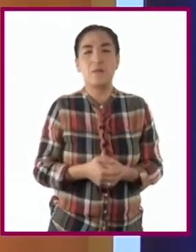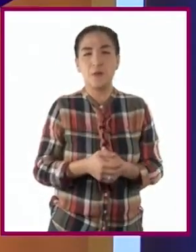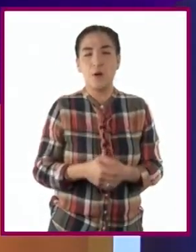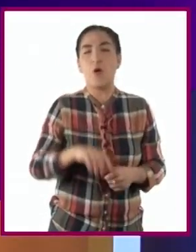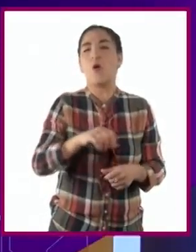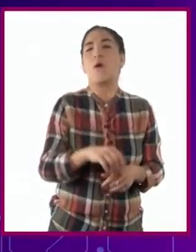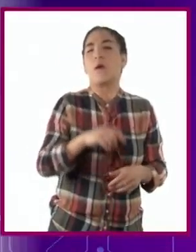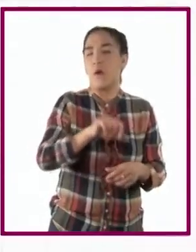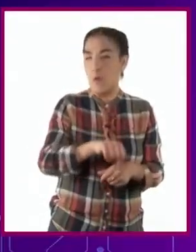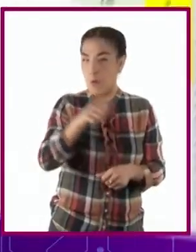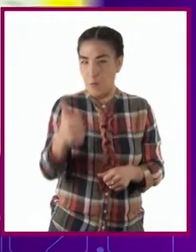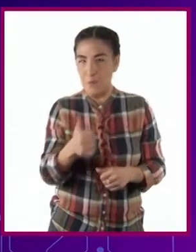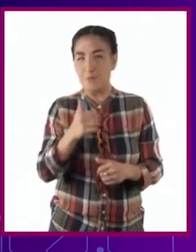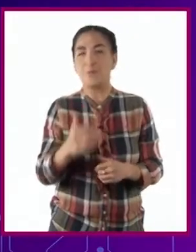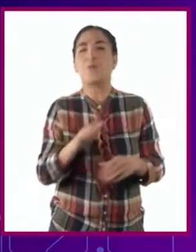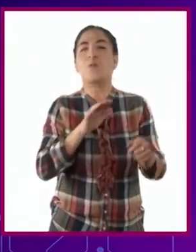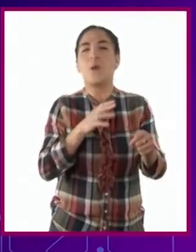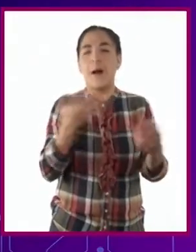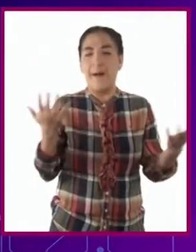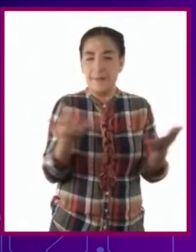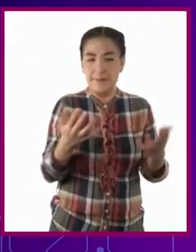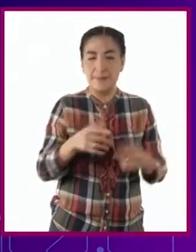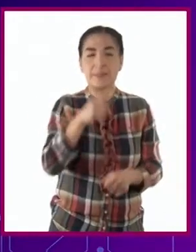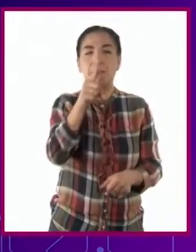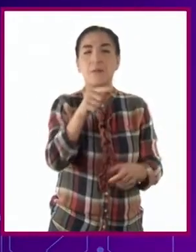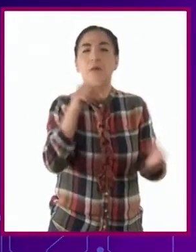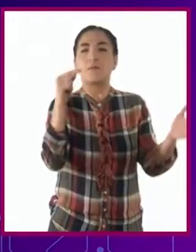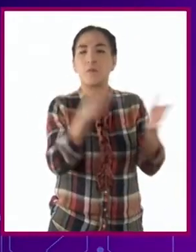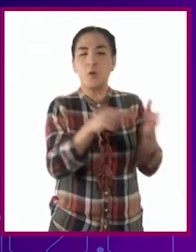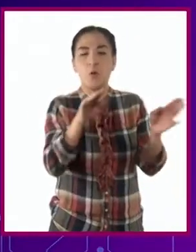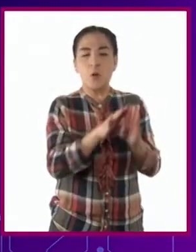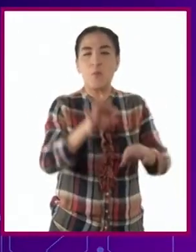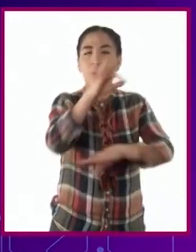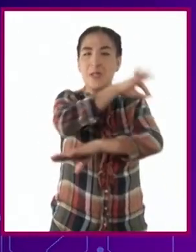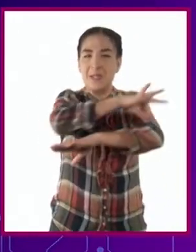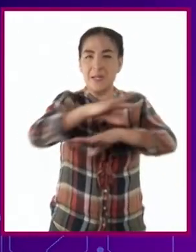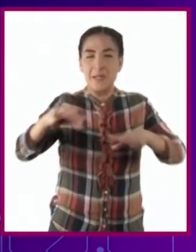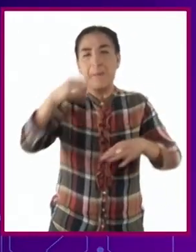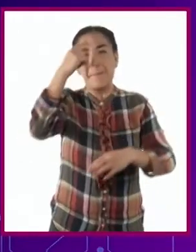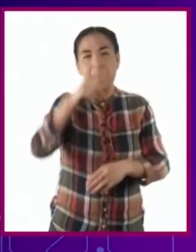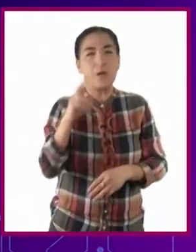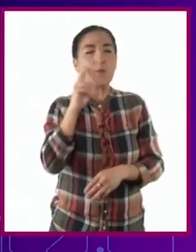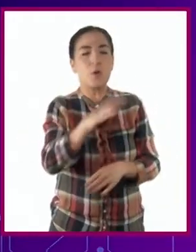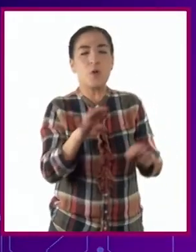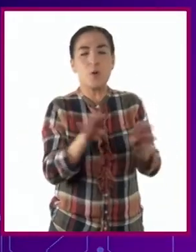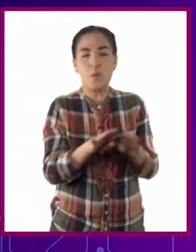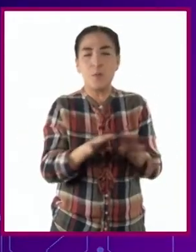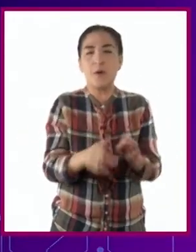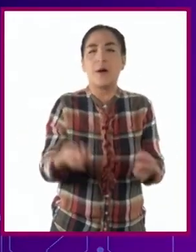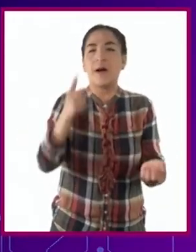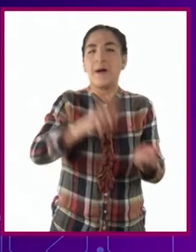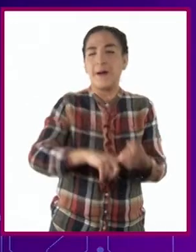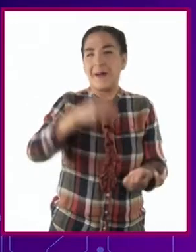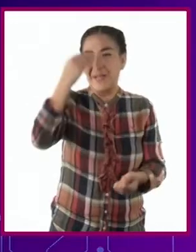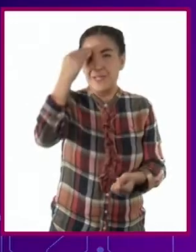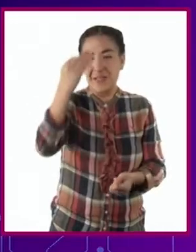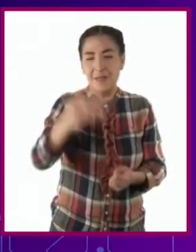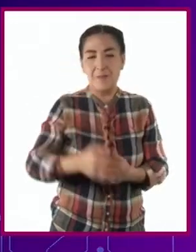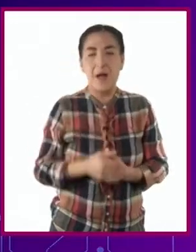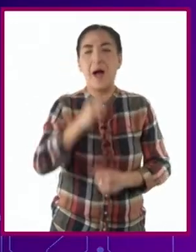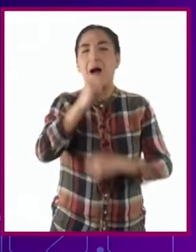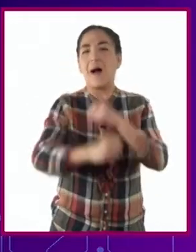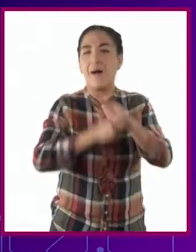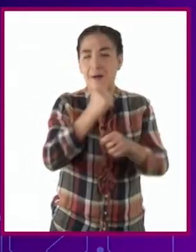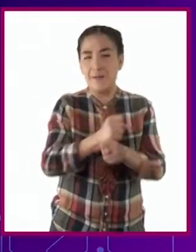paso, seleccionamos la primera opción de la gráfica de línea, que nos permite mostrar las tendencias en el tiempo,